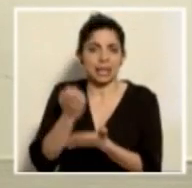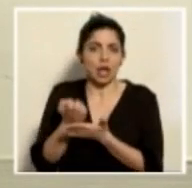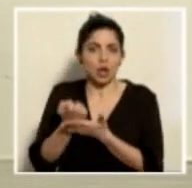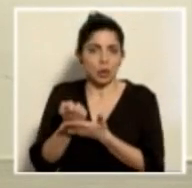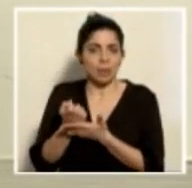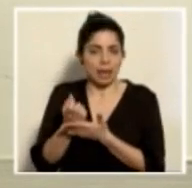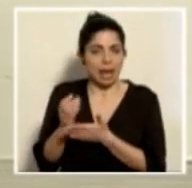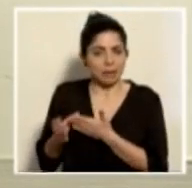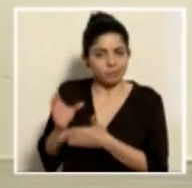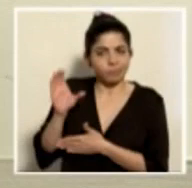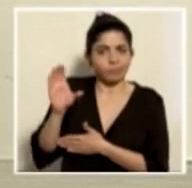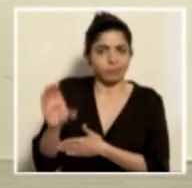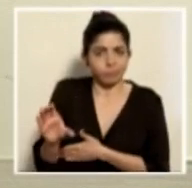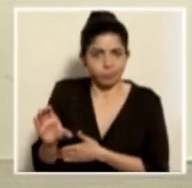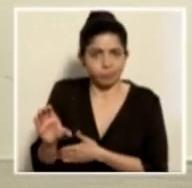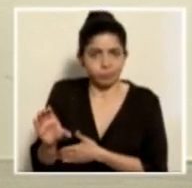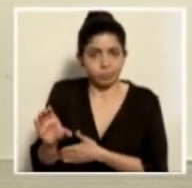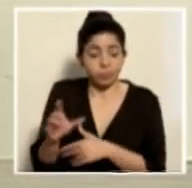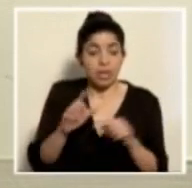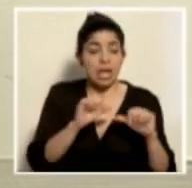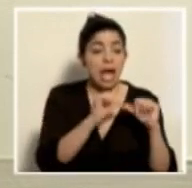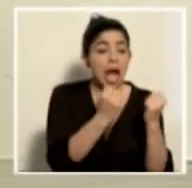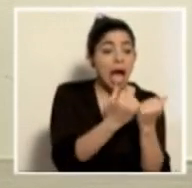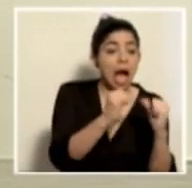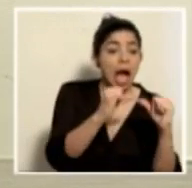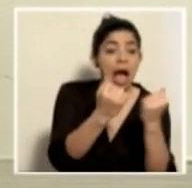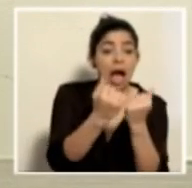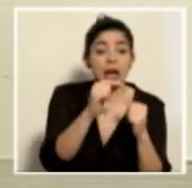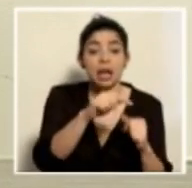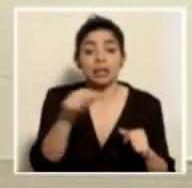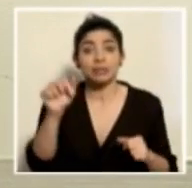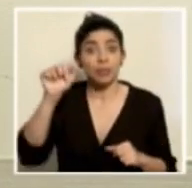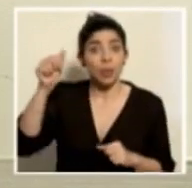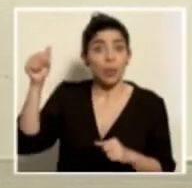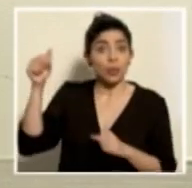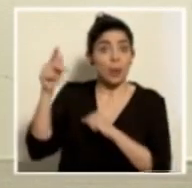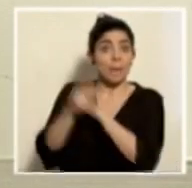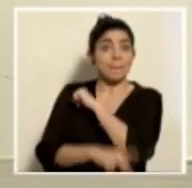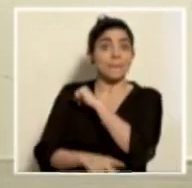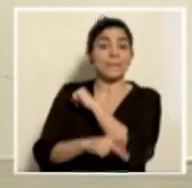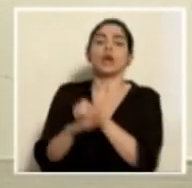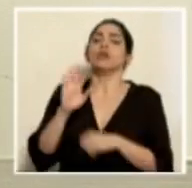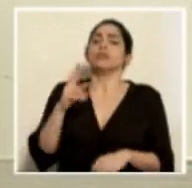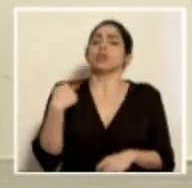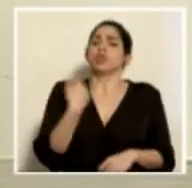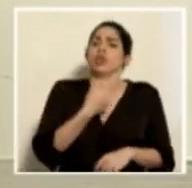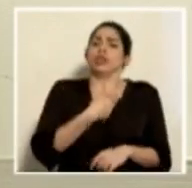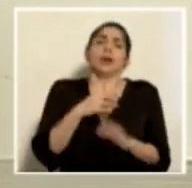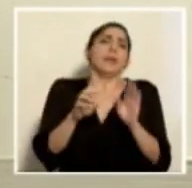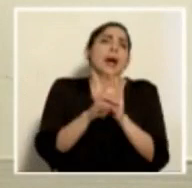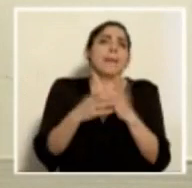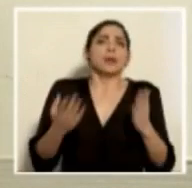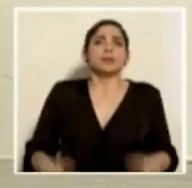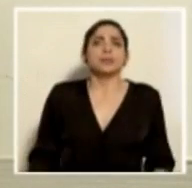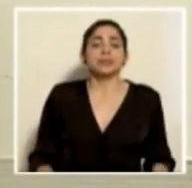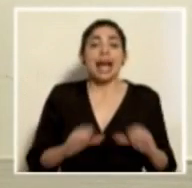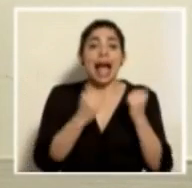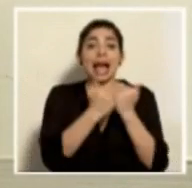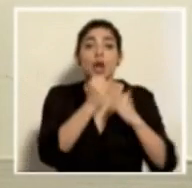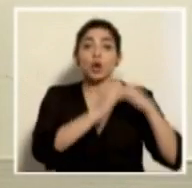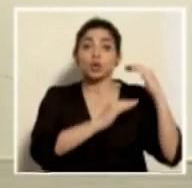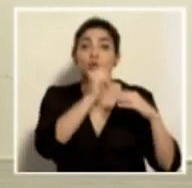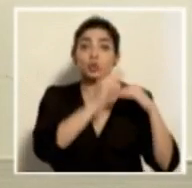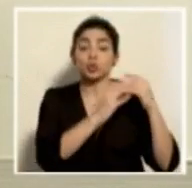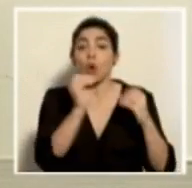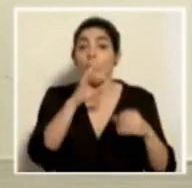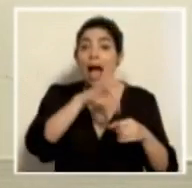económica, y en campos donde otros países, nosotros damos por sentado, por ejemplo, que sectores como construcción